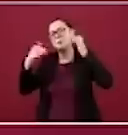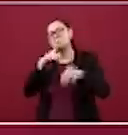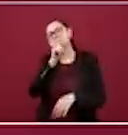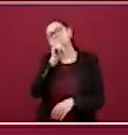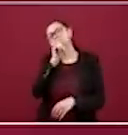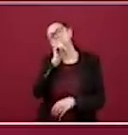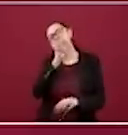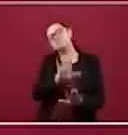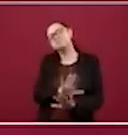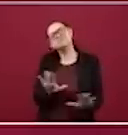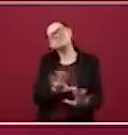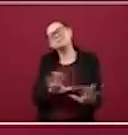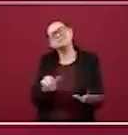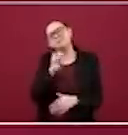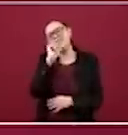Afortunadamente,